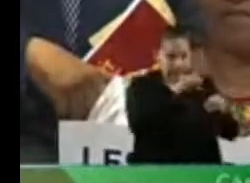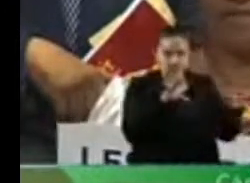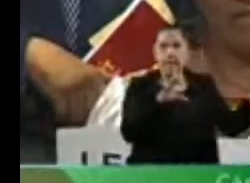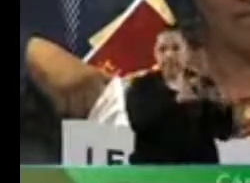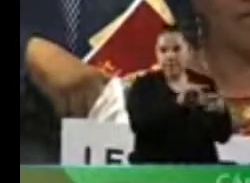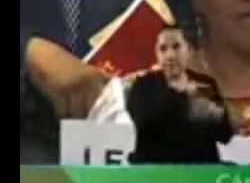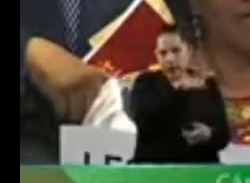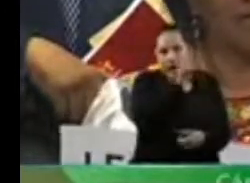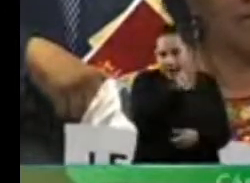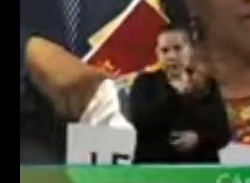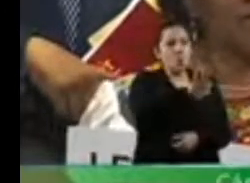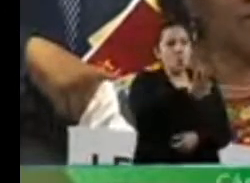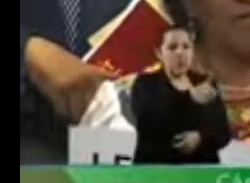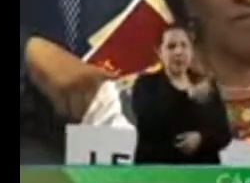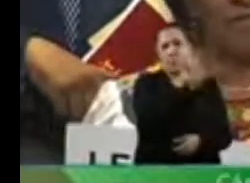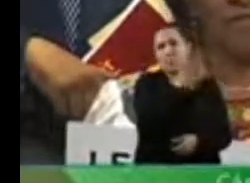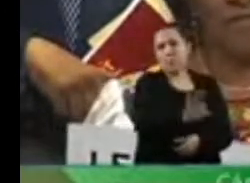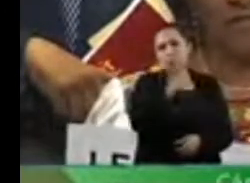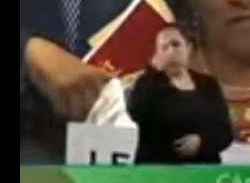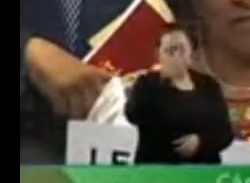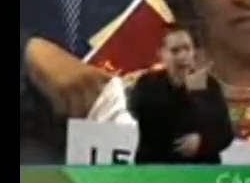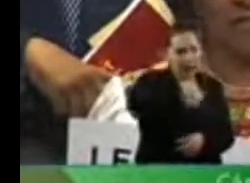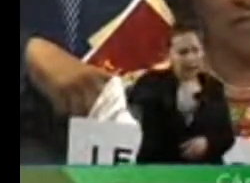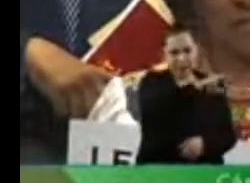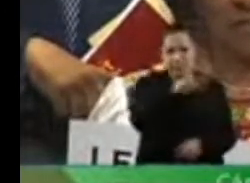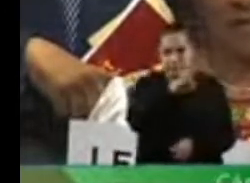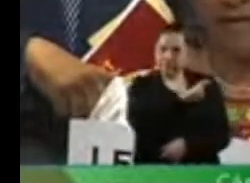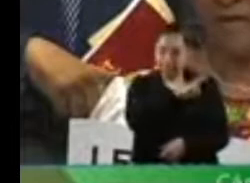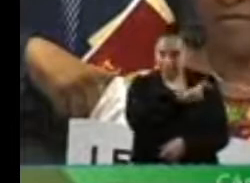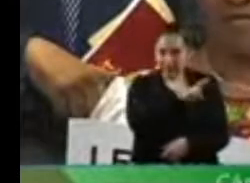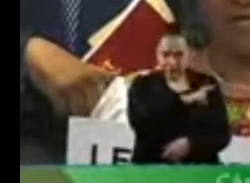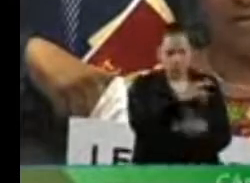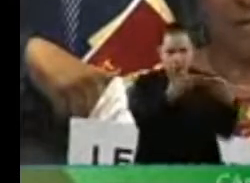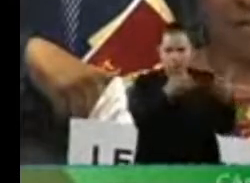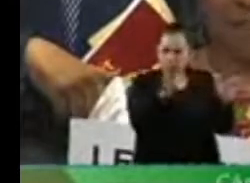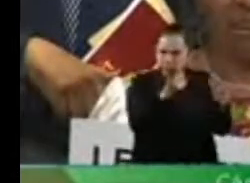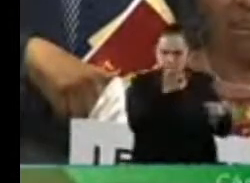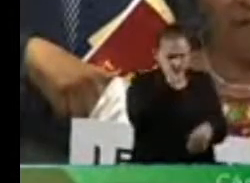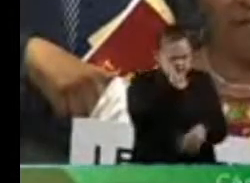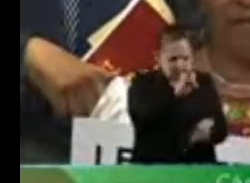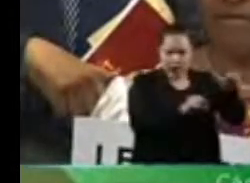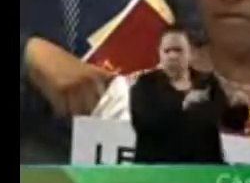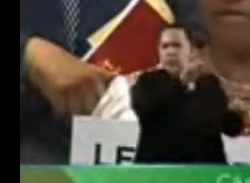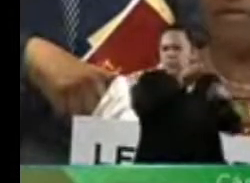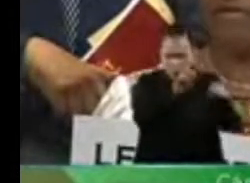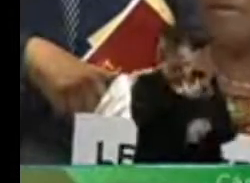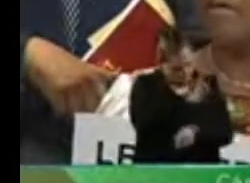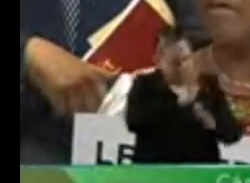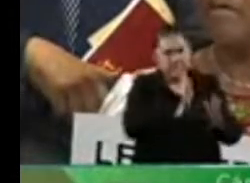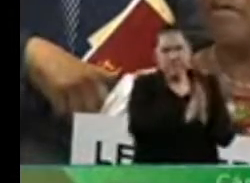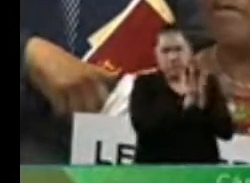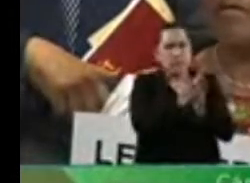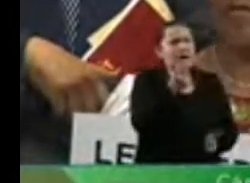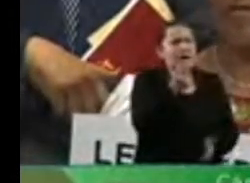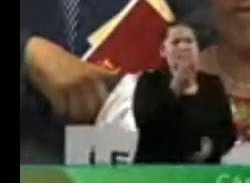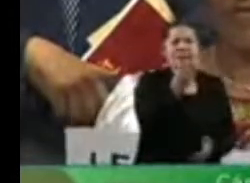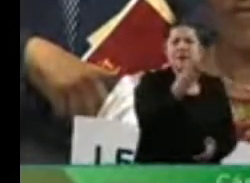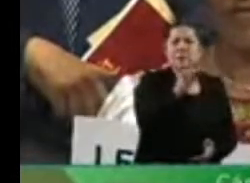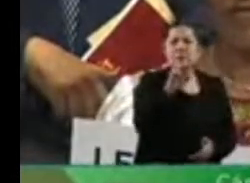billones 300 mil millones de pesos ese mercado, casi 3 billones se les permite desarrollarse en él, y